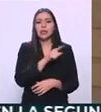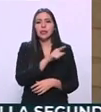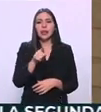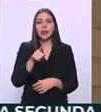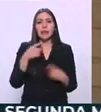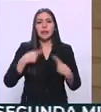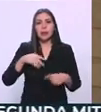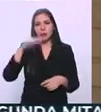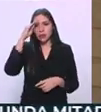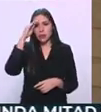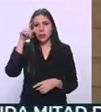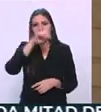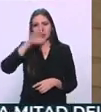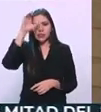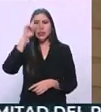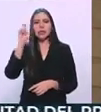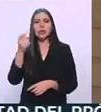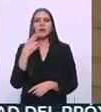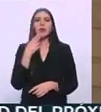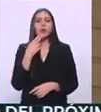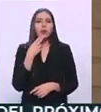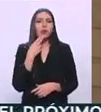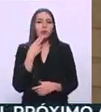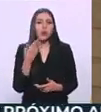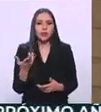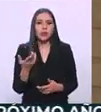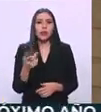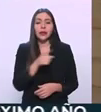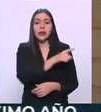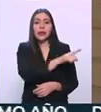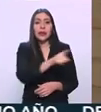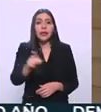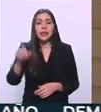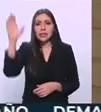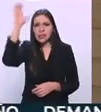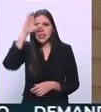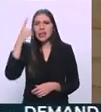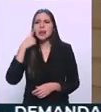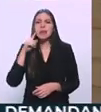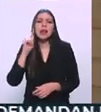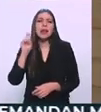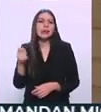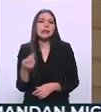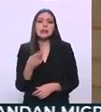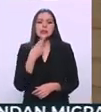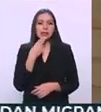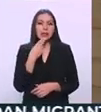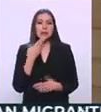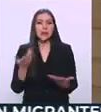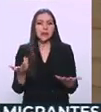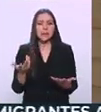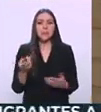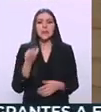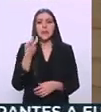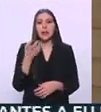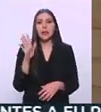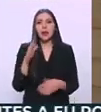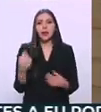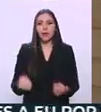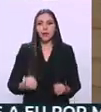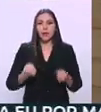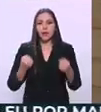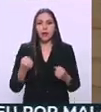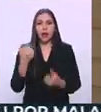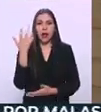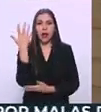sociedad es algo útil. Bueno, ¿qué me da la ciencia? ¿Para qué me sirve el desarrollo científico? Serían como los frutos. Bueno, no podemos tener